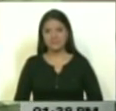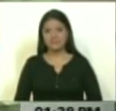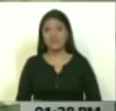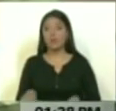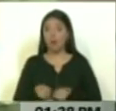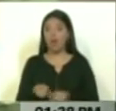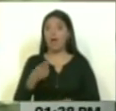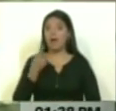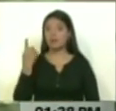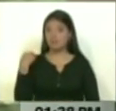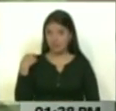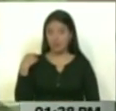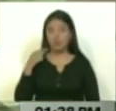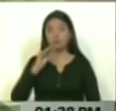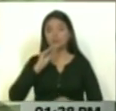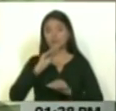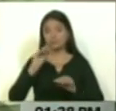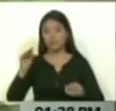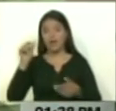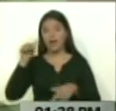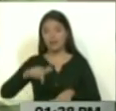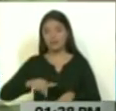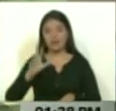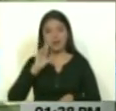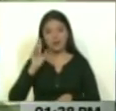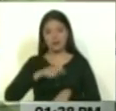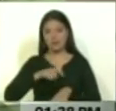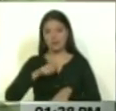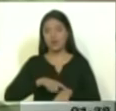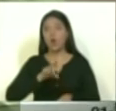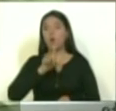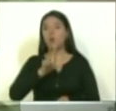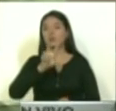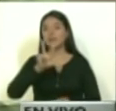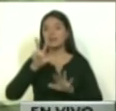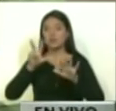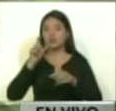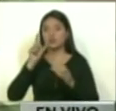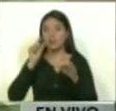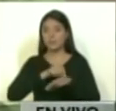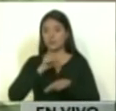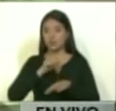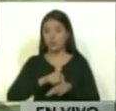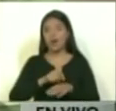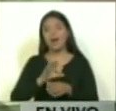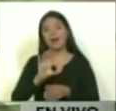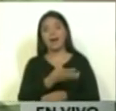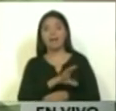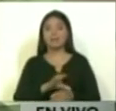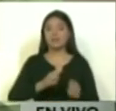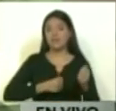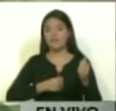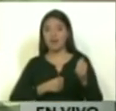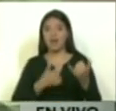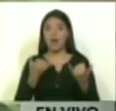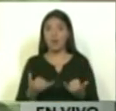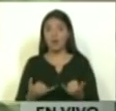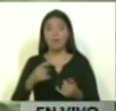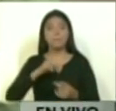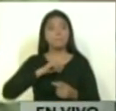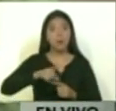que todos también se enteren, en la hora de la salsa, son la 1:38, cantando y bailando, vamos gobernando,